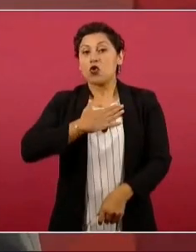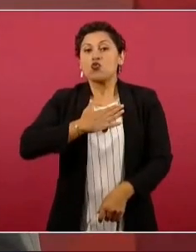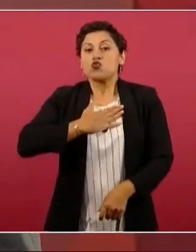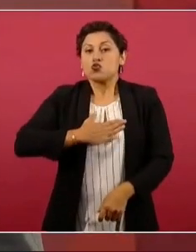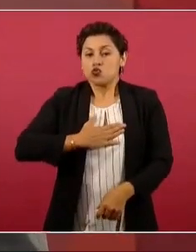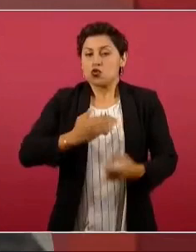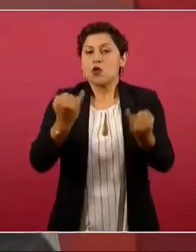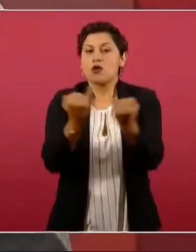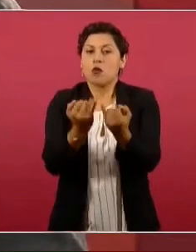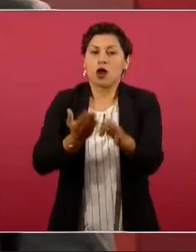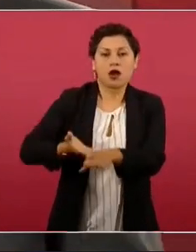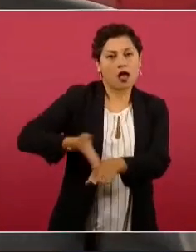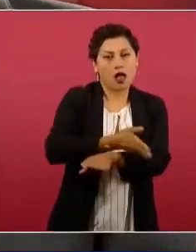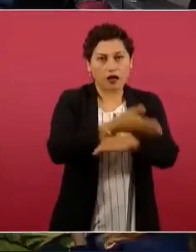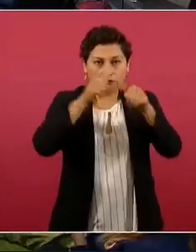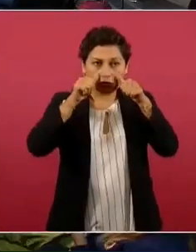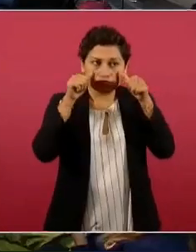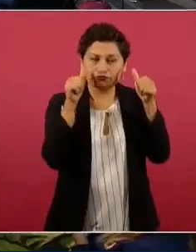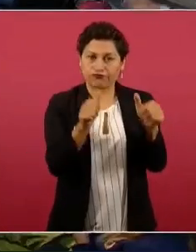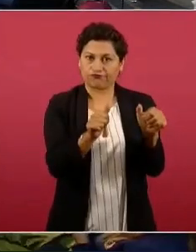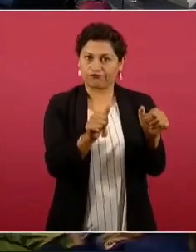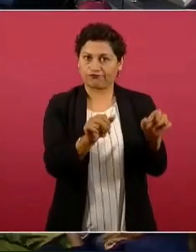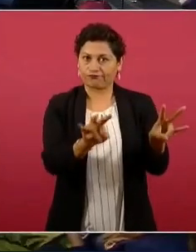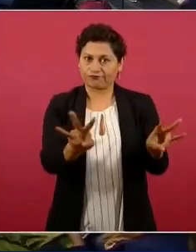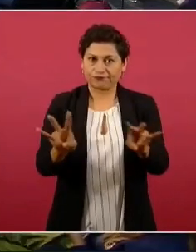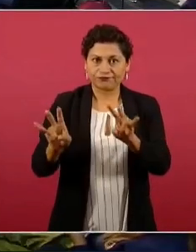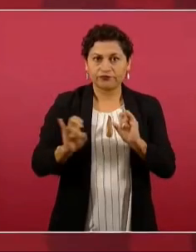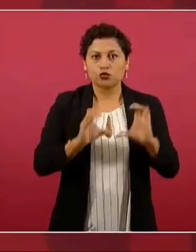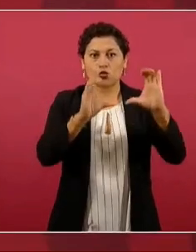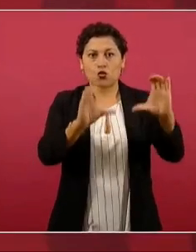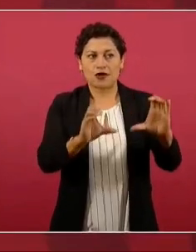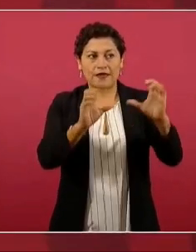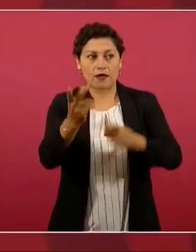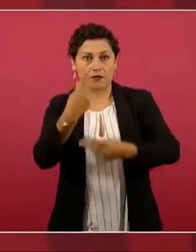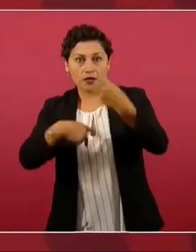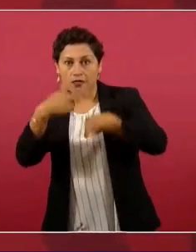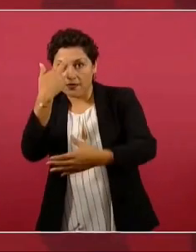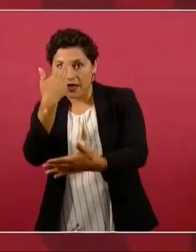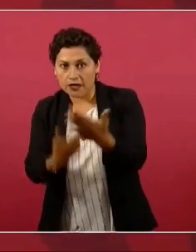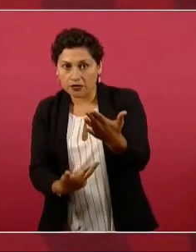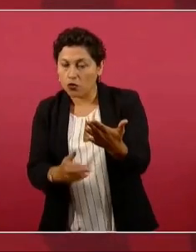el que no se cometan delitos.